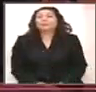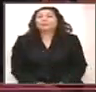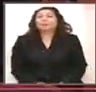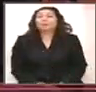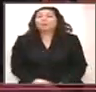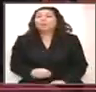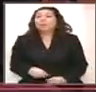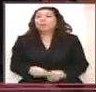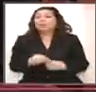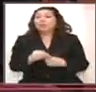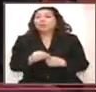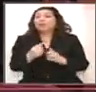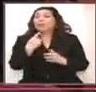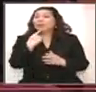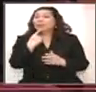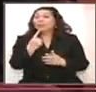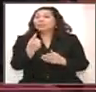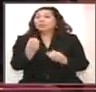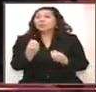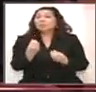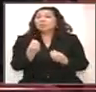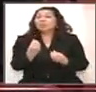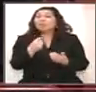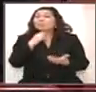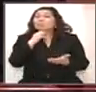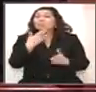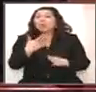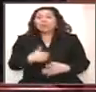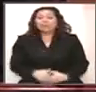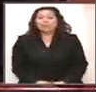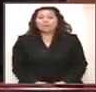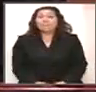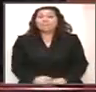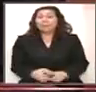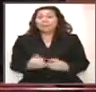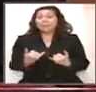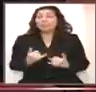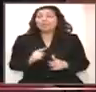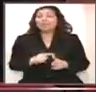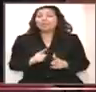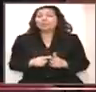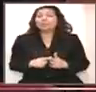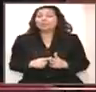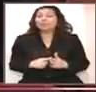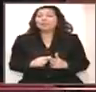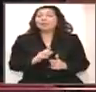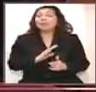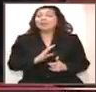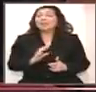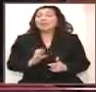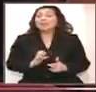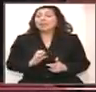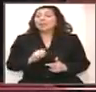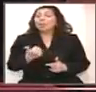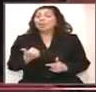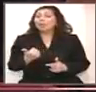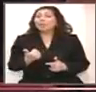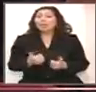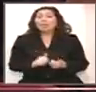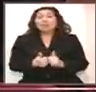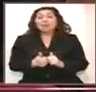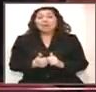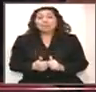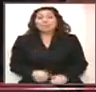uno de los principales indicadores, como es la tasa de homicidios. Si esto ocurrió entonces, imagínense el estado de otras variables